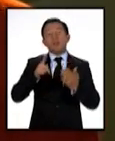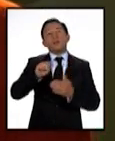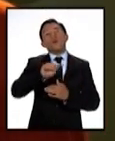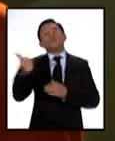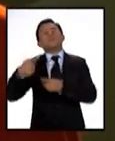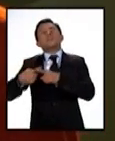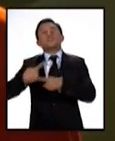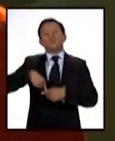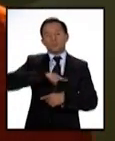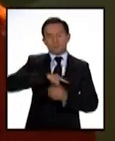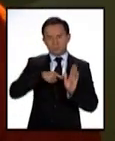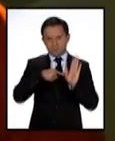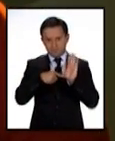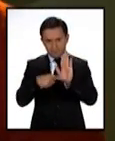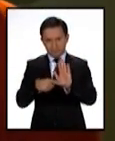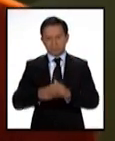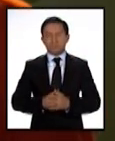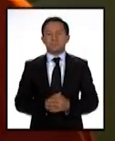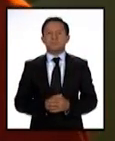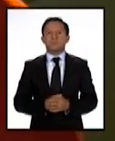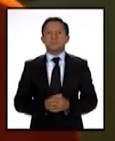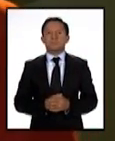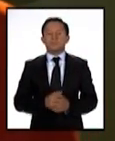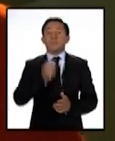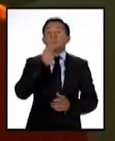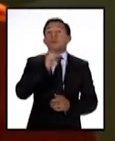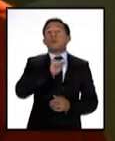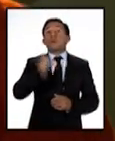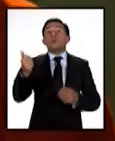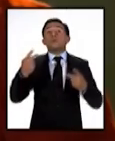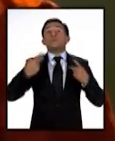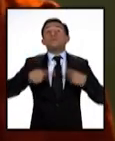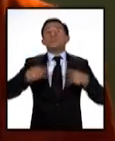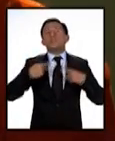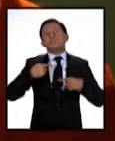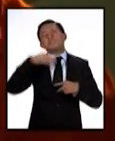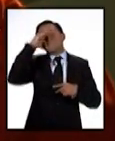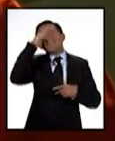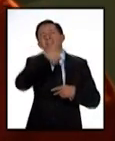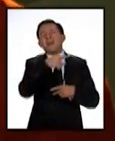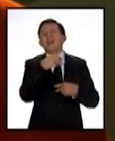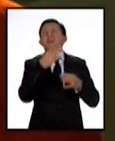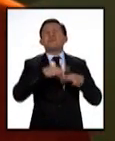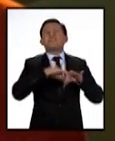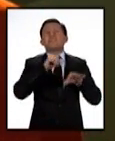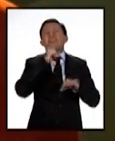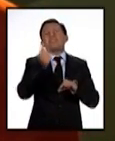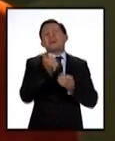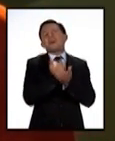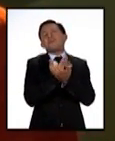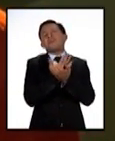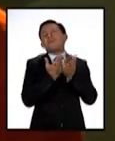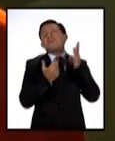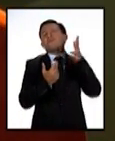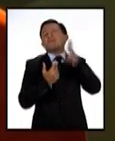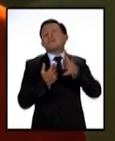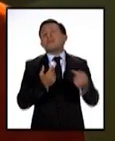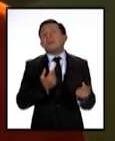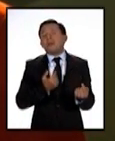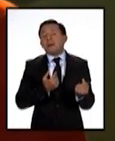O hay otras personas que minimizan la importancia. Bueno, no creo que esto vaya a pasar. Cuando crezca se les va a olvidar. Cosas así que en